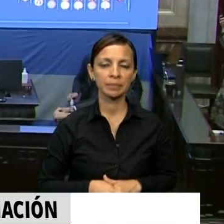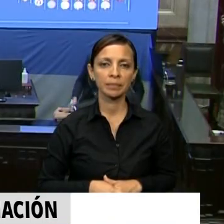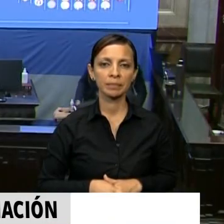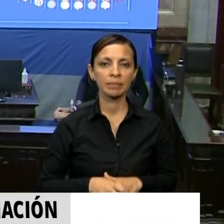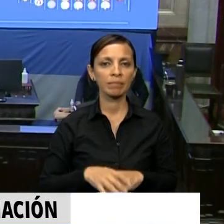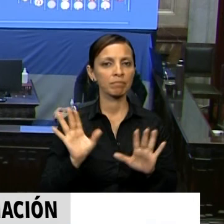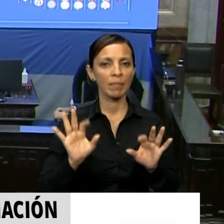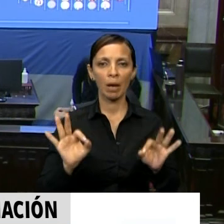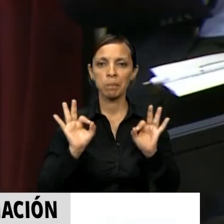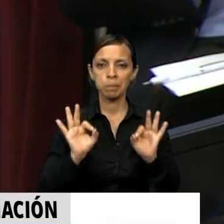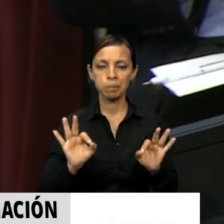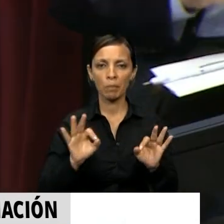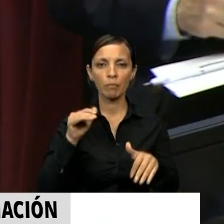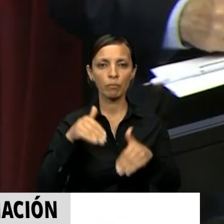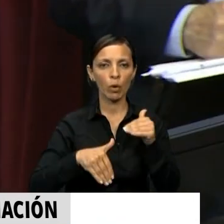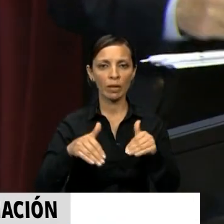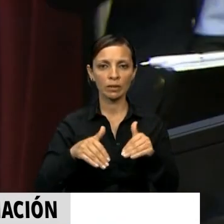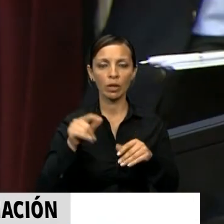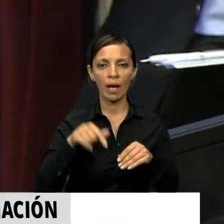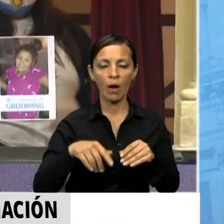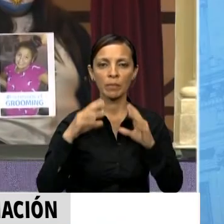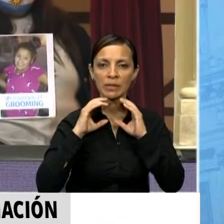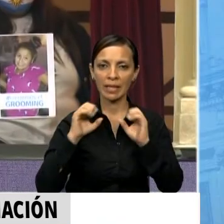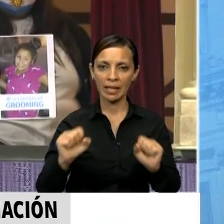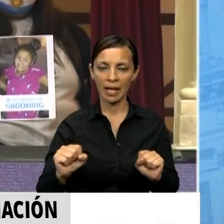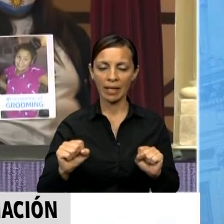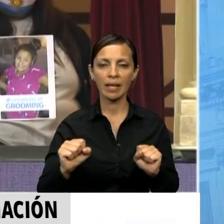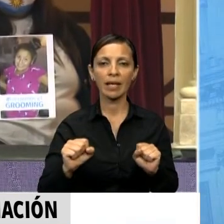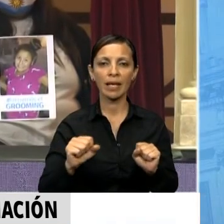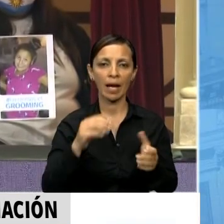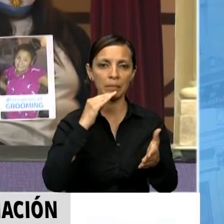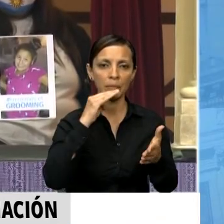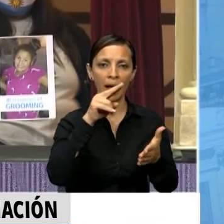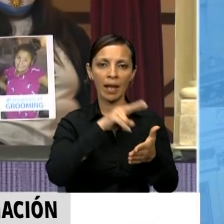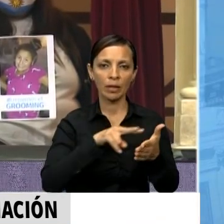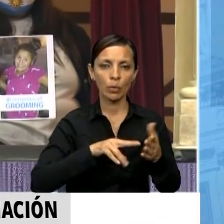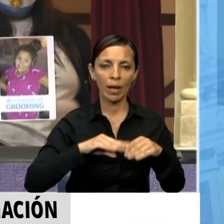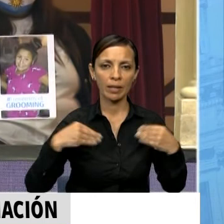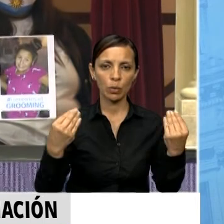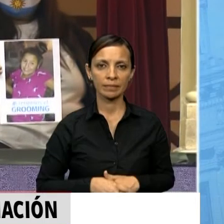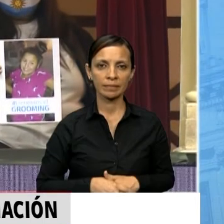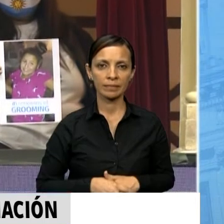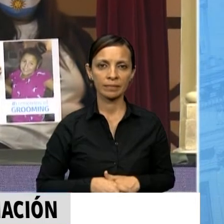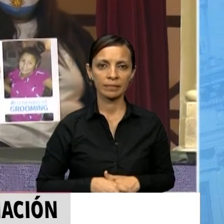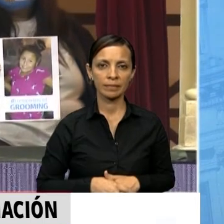Se cierra la votación y por secretaría se dará lectura del resultado.